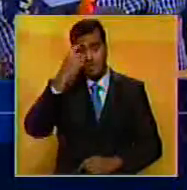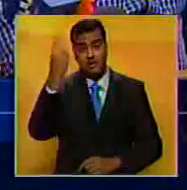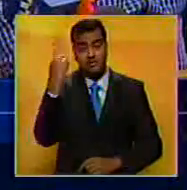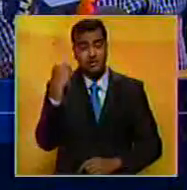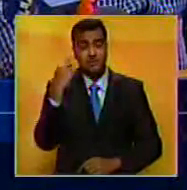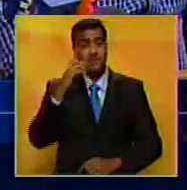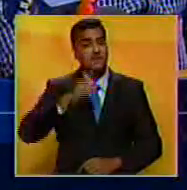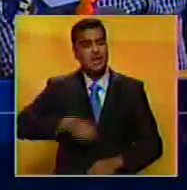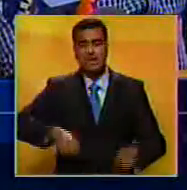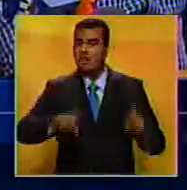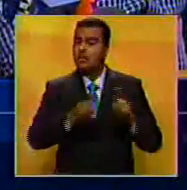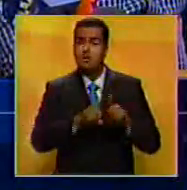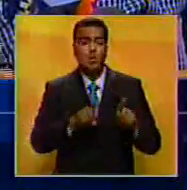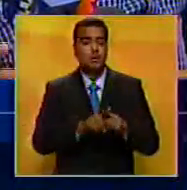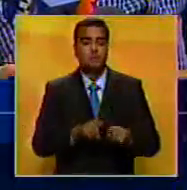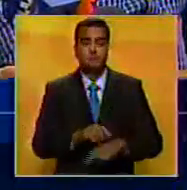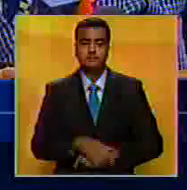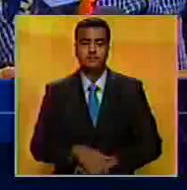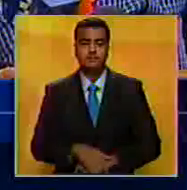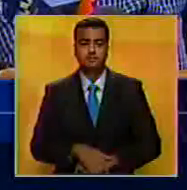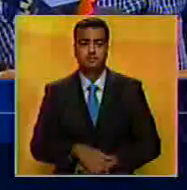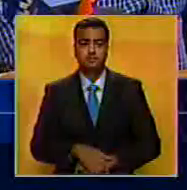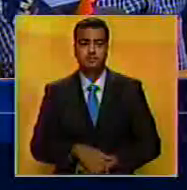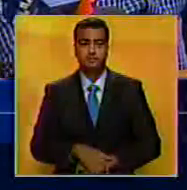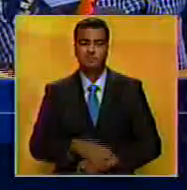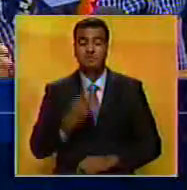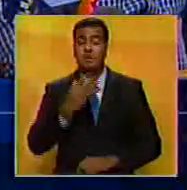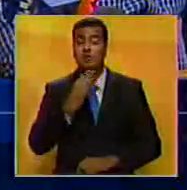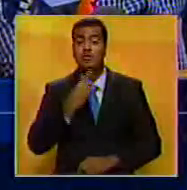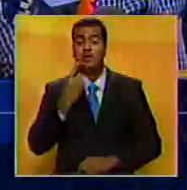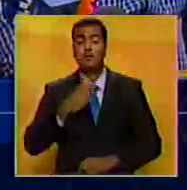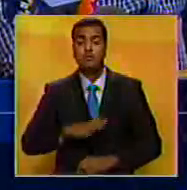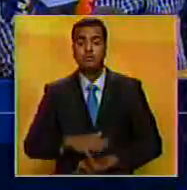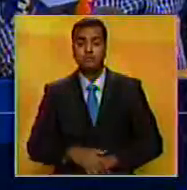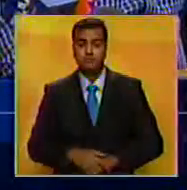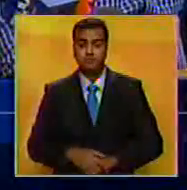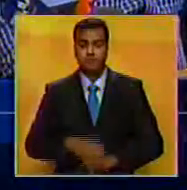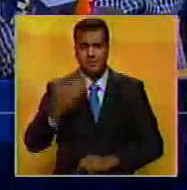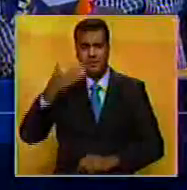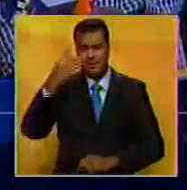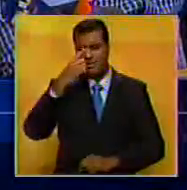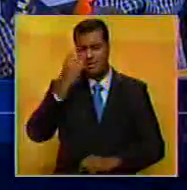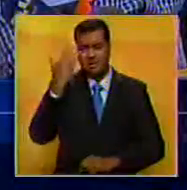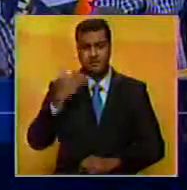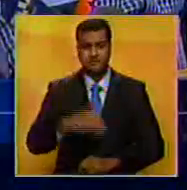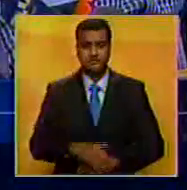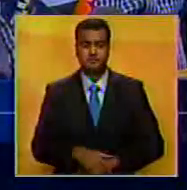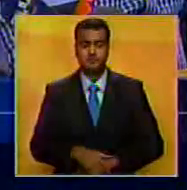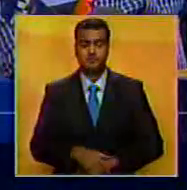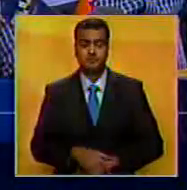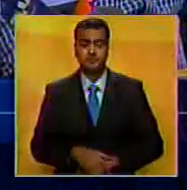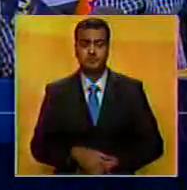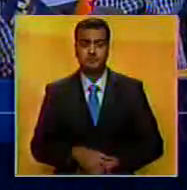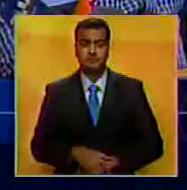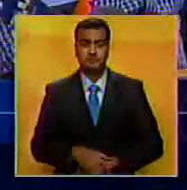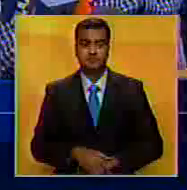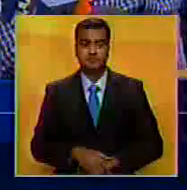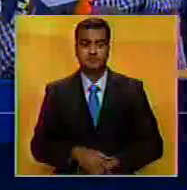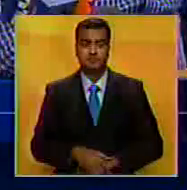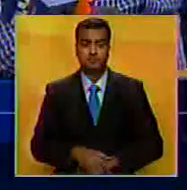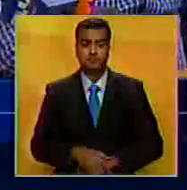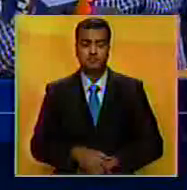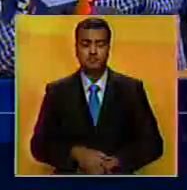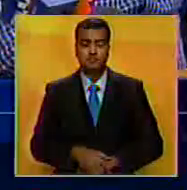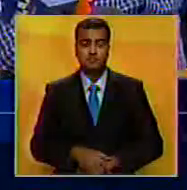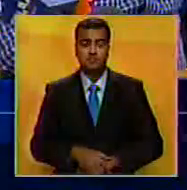agredido exactamente en las mismas condiciones o bajo las mismas circunstancias que le ocurrió a la señora